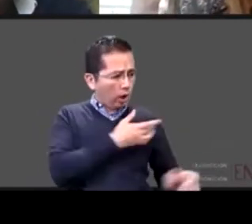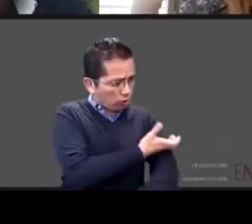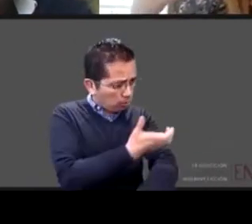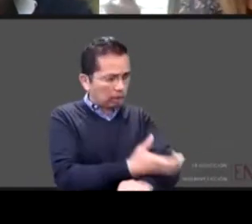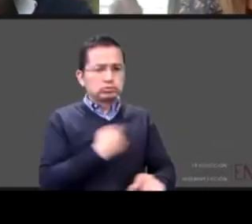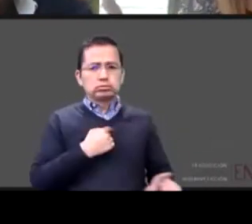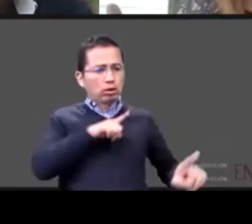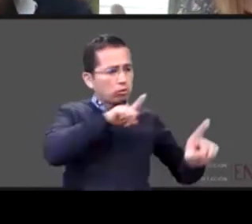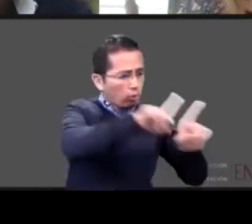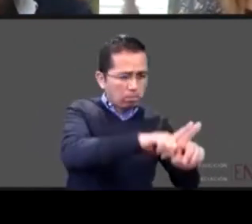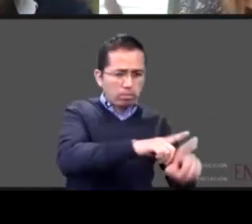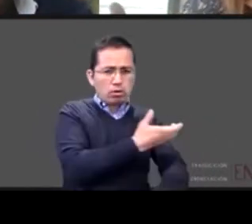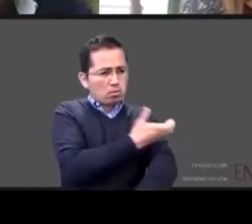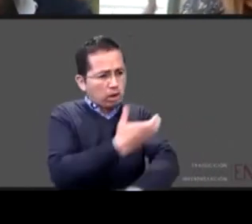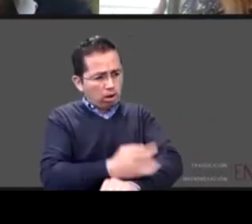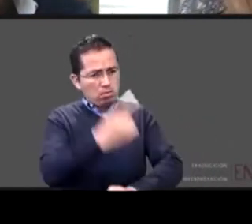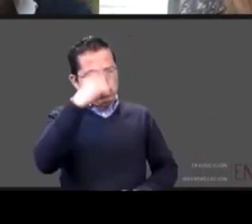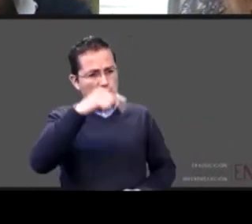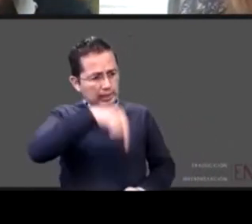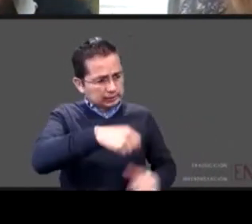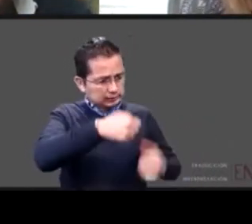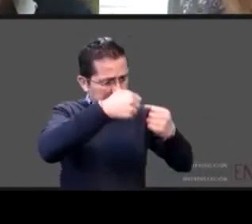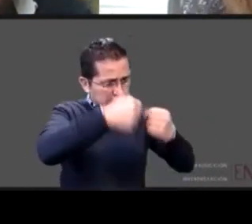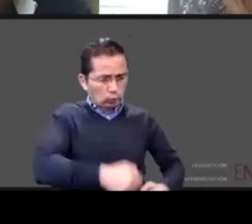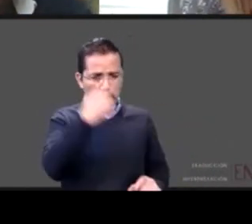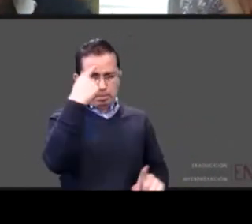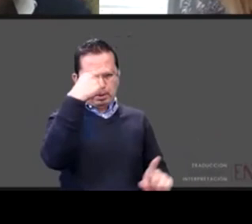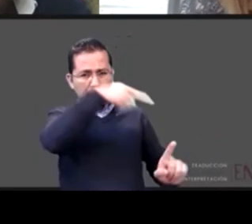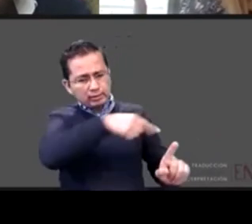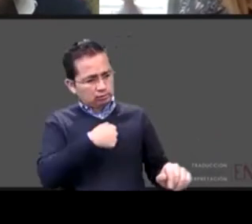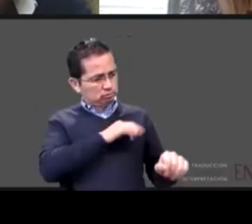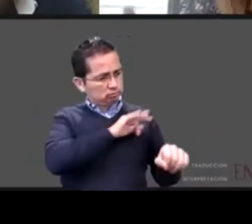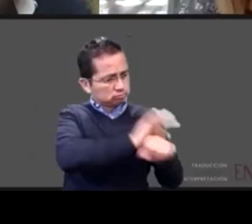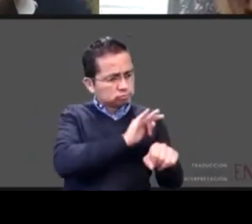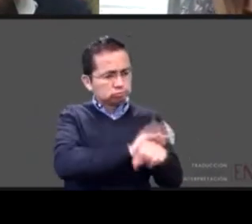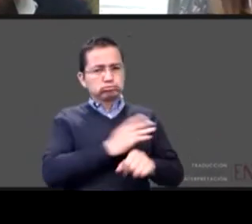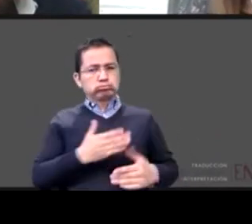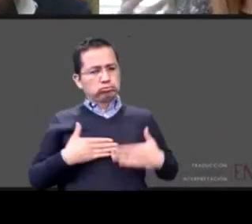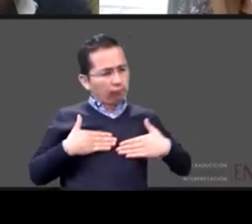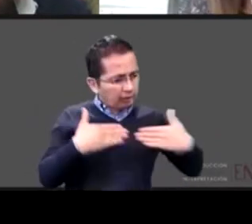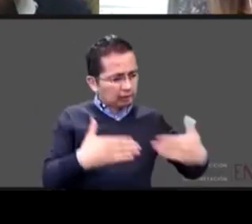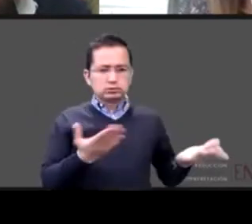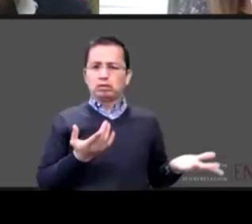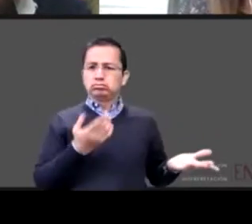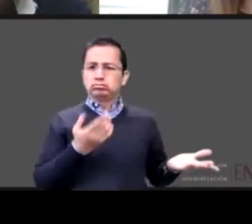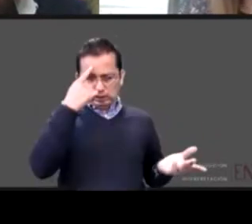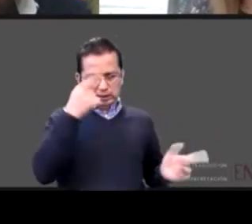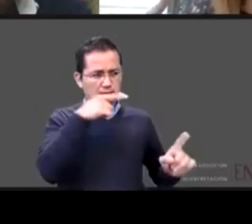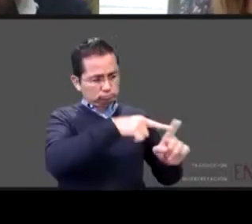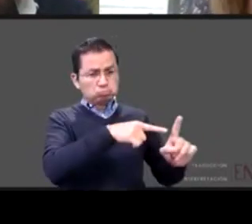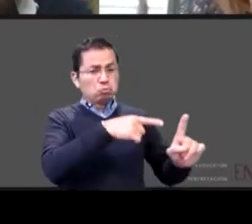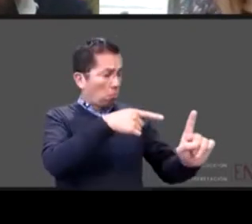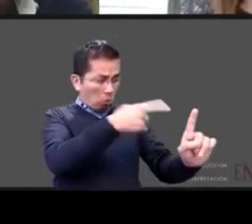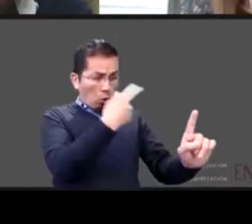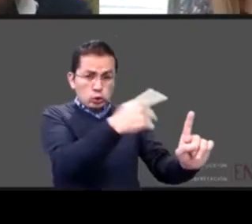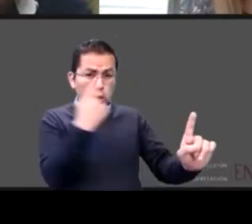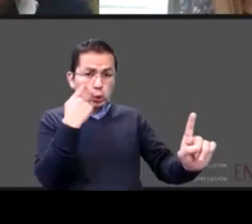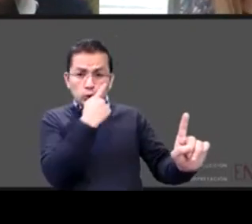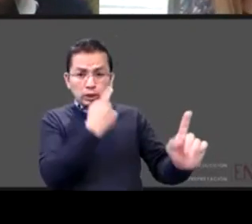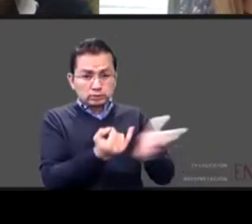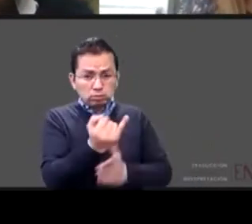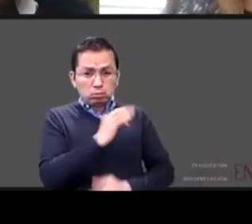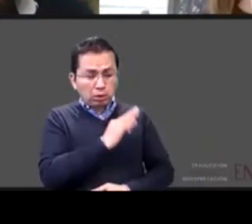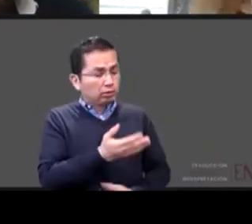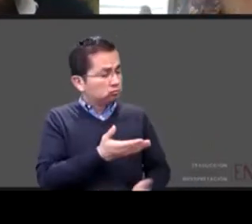cuarto para que este espacio sea seguro para ti y para mí. Y reconocer que tienen la capacidad de tomar decisiones y que están haciendo